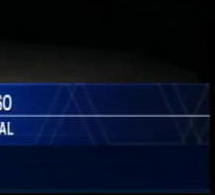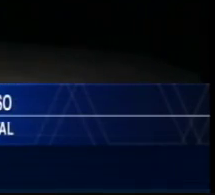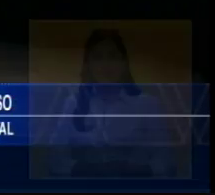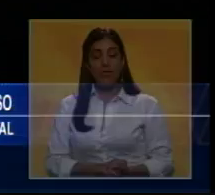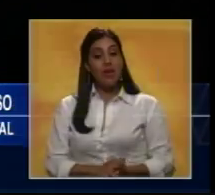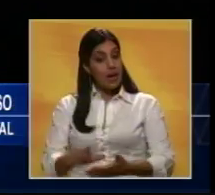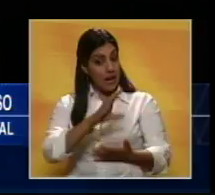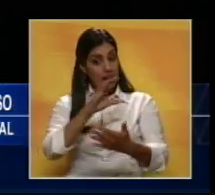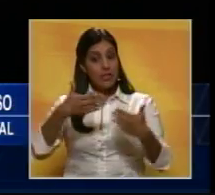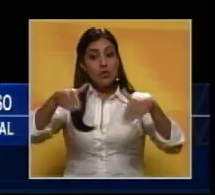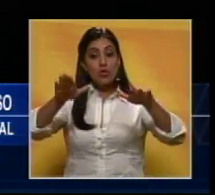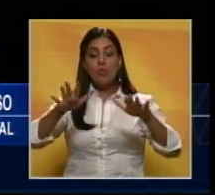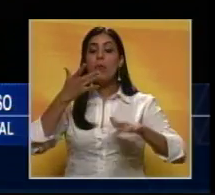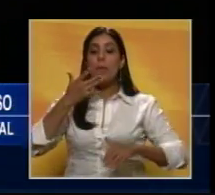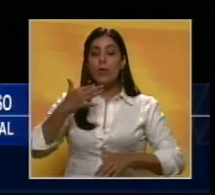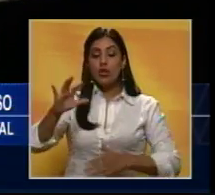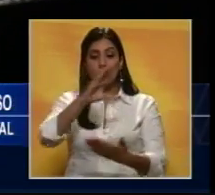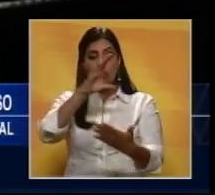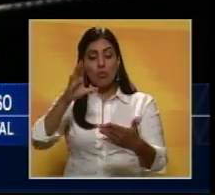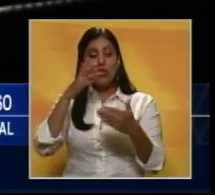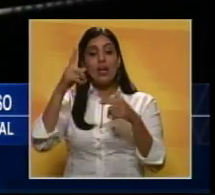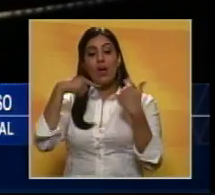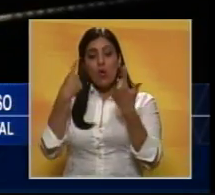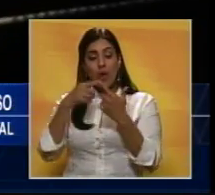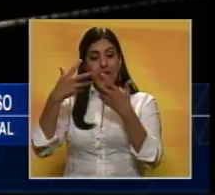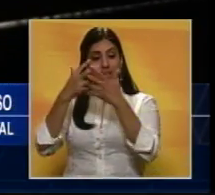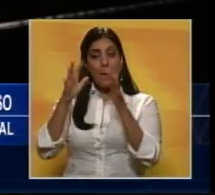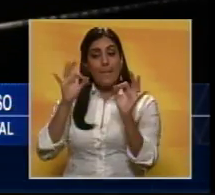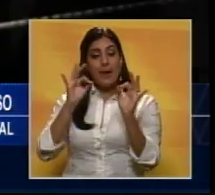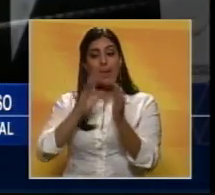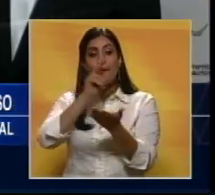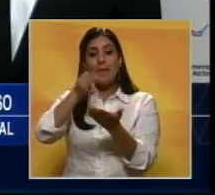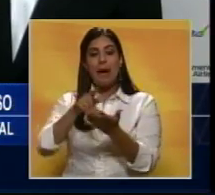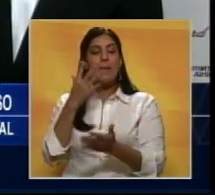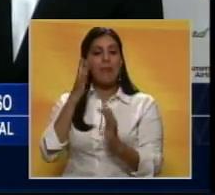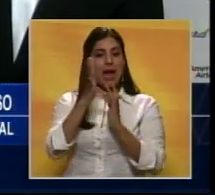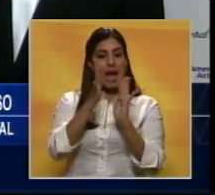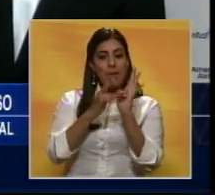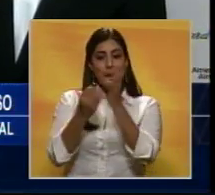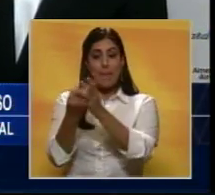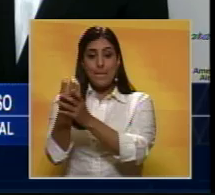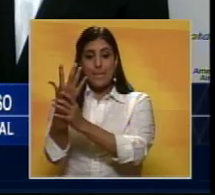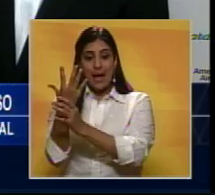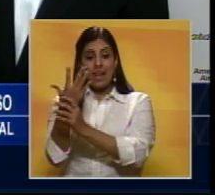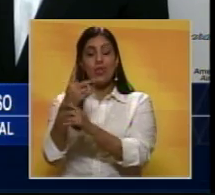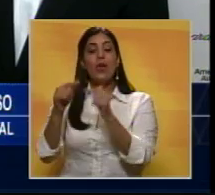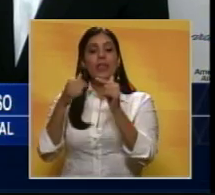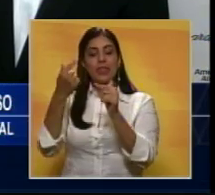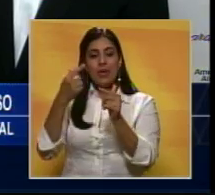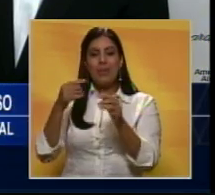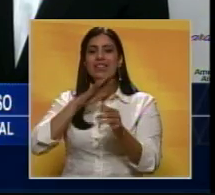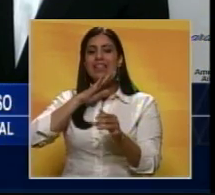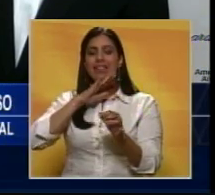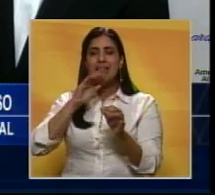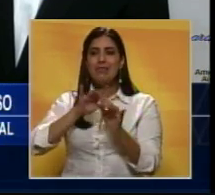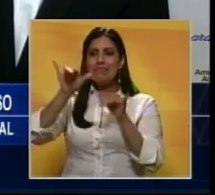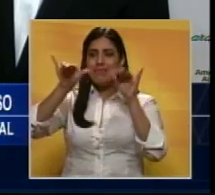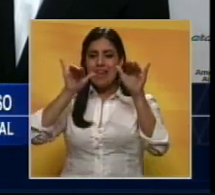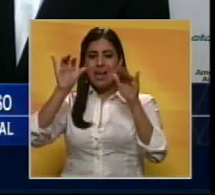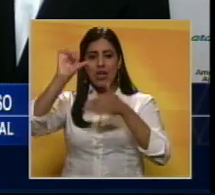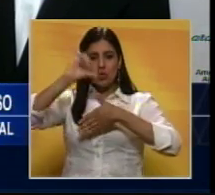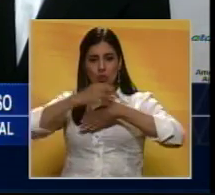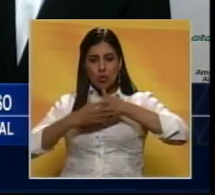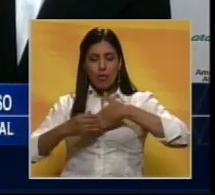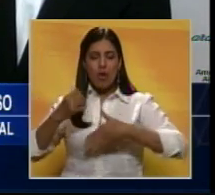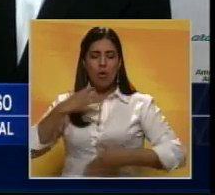El cantante canceló sus próximos conciertos en Las Vegas, donde iba a actuar durante abril y mayo, después de contraer durante su gira por